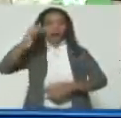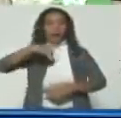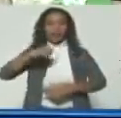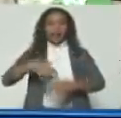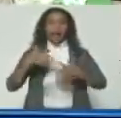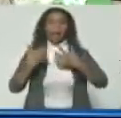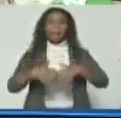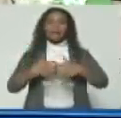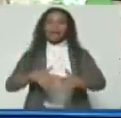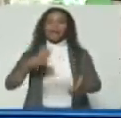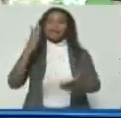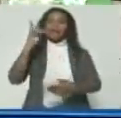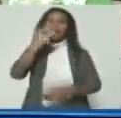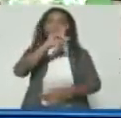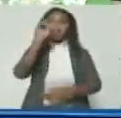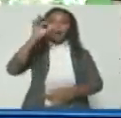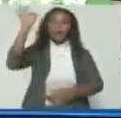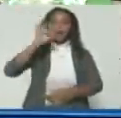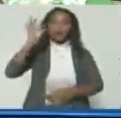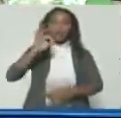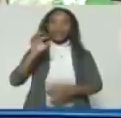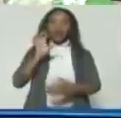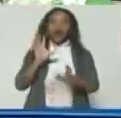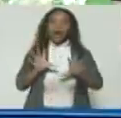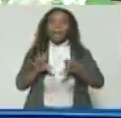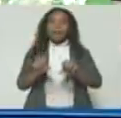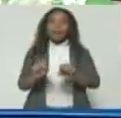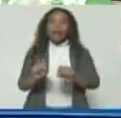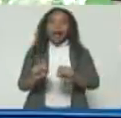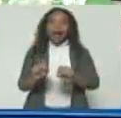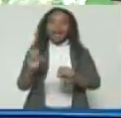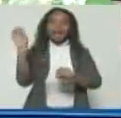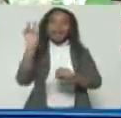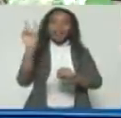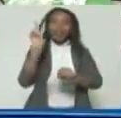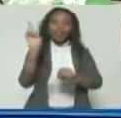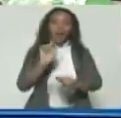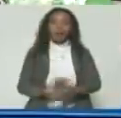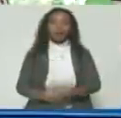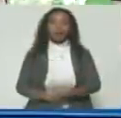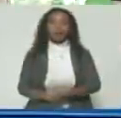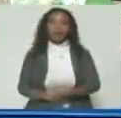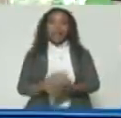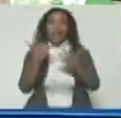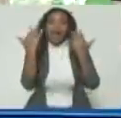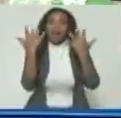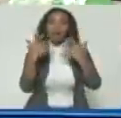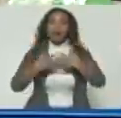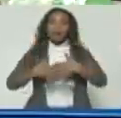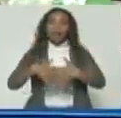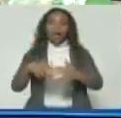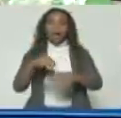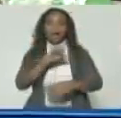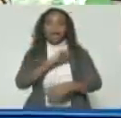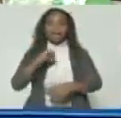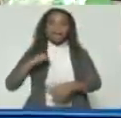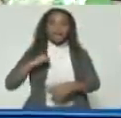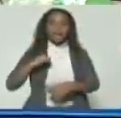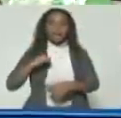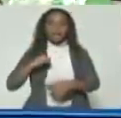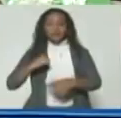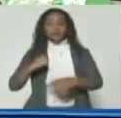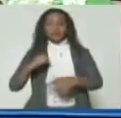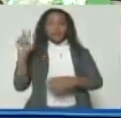empresa 100% capital venezolano, empresa privada, en manos de empresarios venezolanos